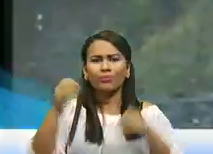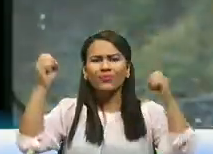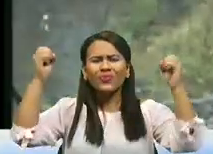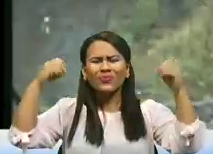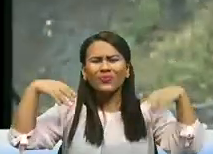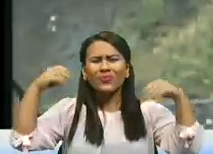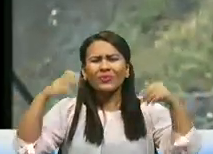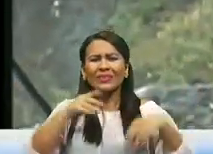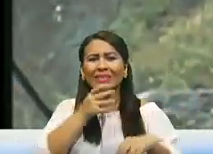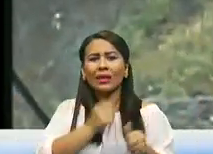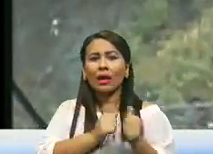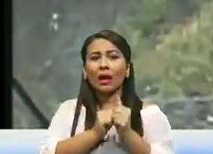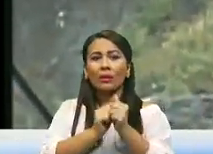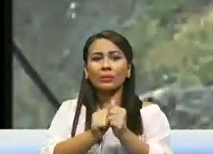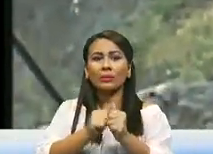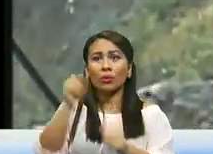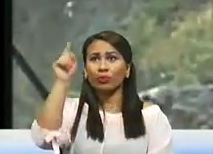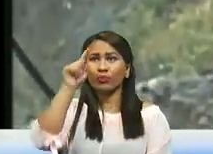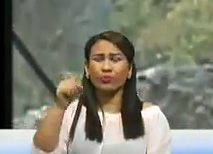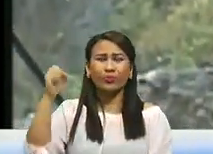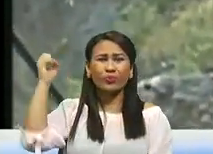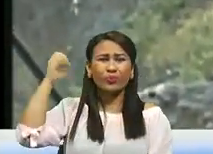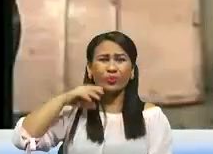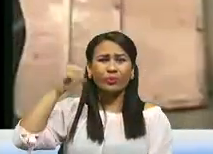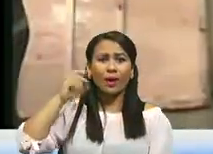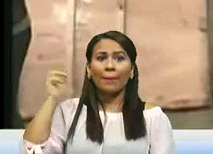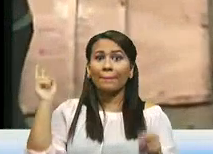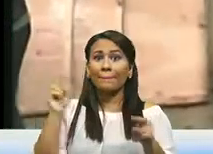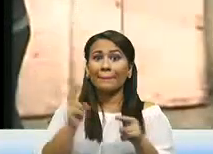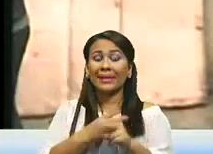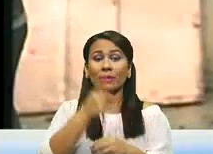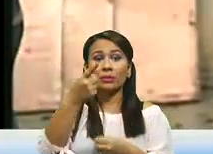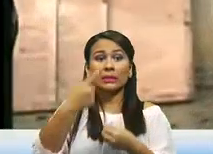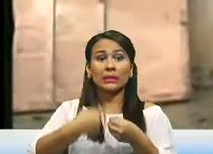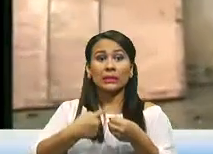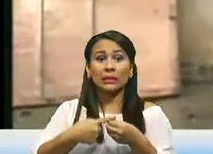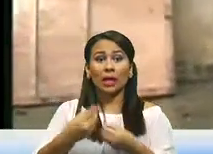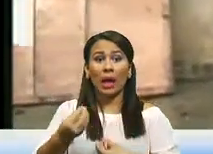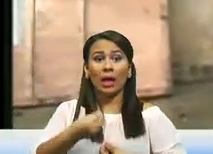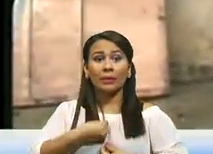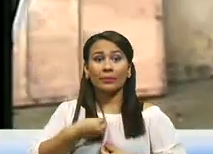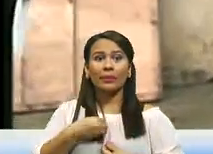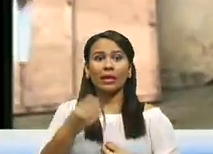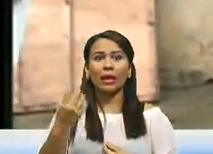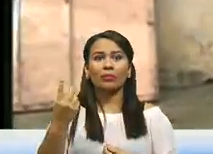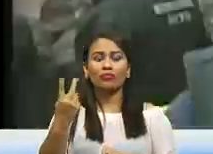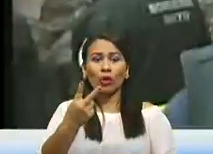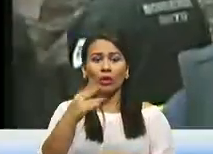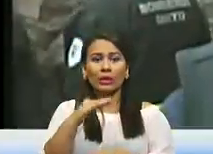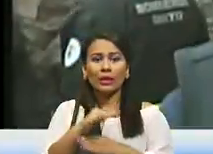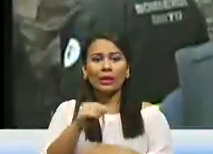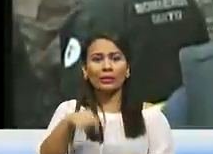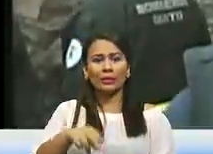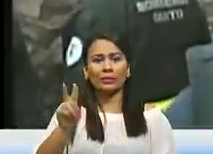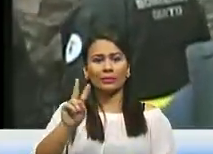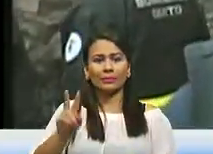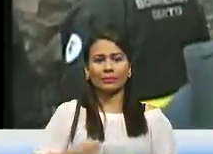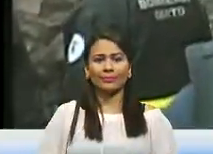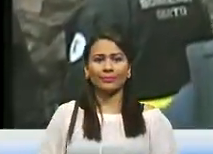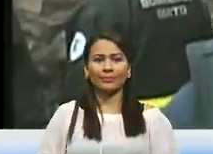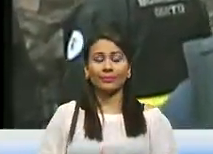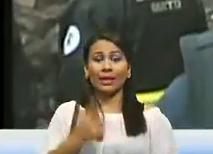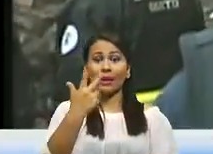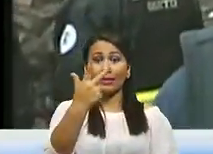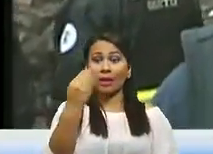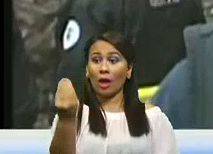aguacero, acompañado de tormenta eléctrica y granizo, que soportaron los quiteños desde las 14 horas de este viernes. La comuna donde 3